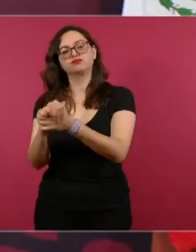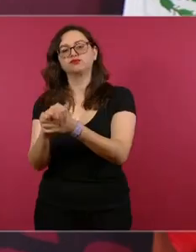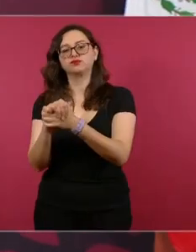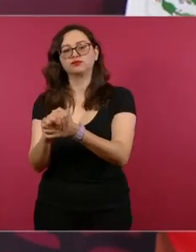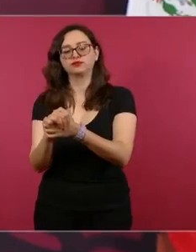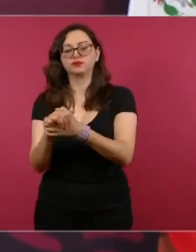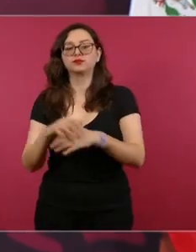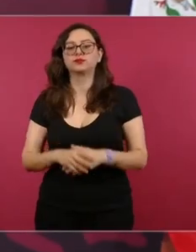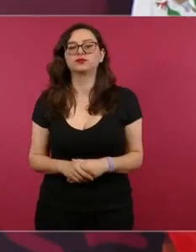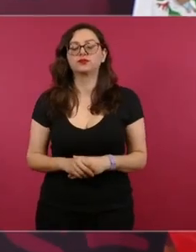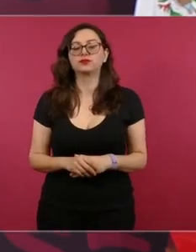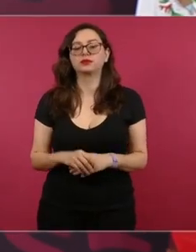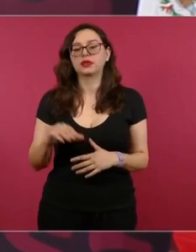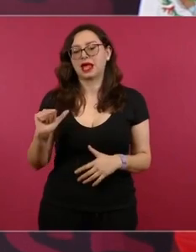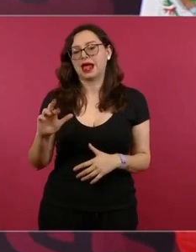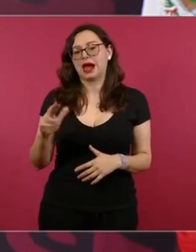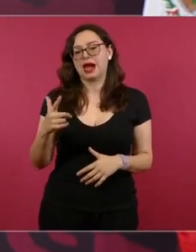Octavio Rodríguez Araujo,